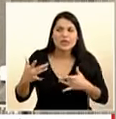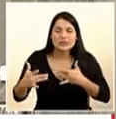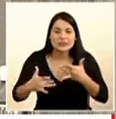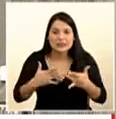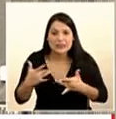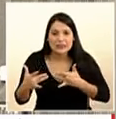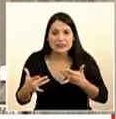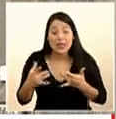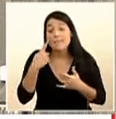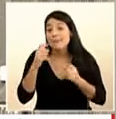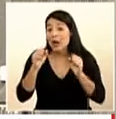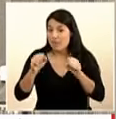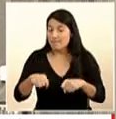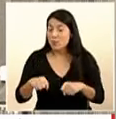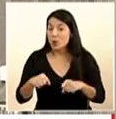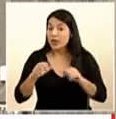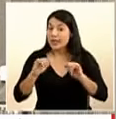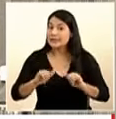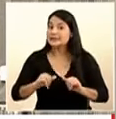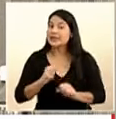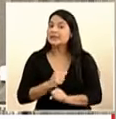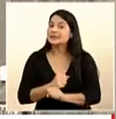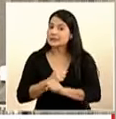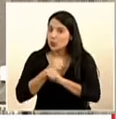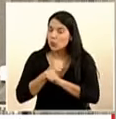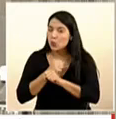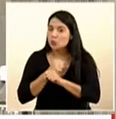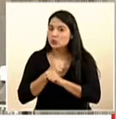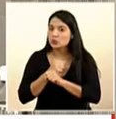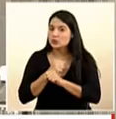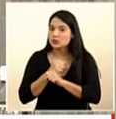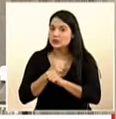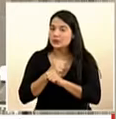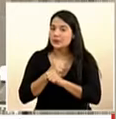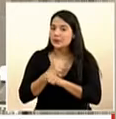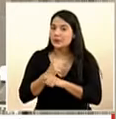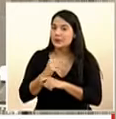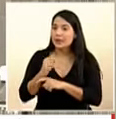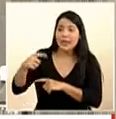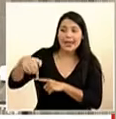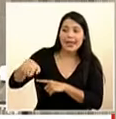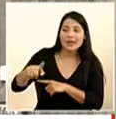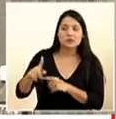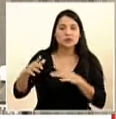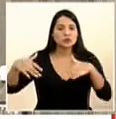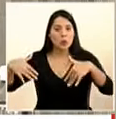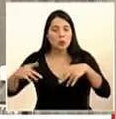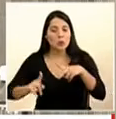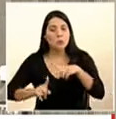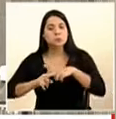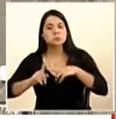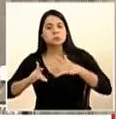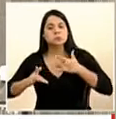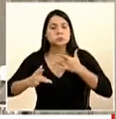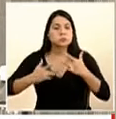asegurarnos de que siguen siendo pacientes no están evolucionando a